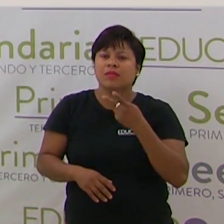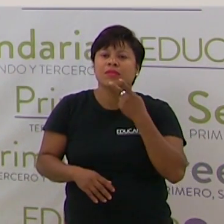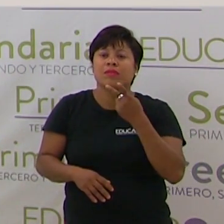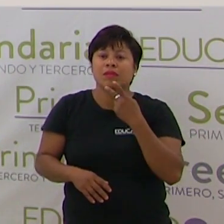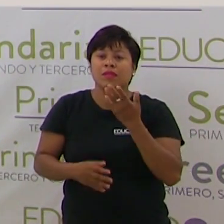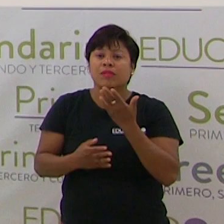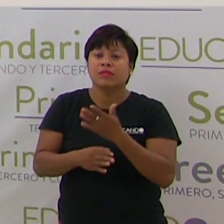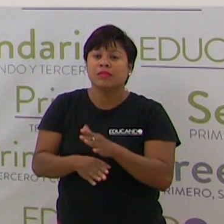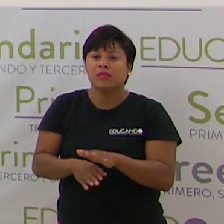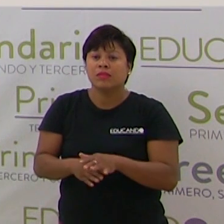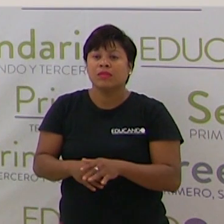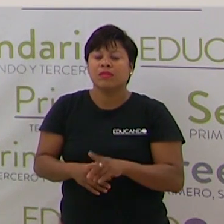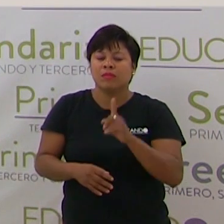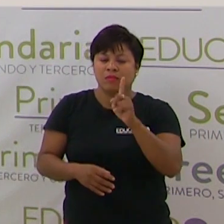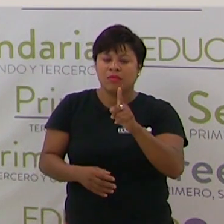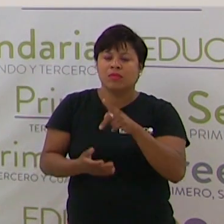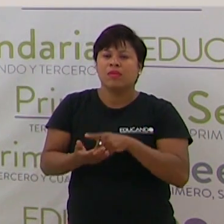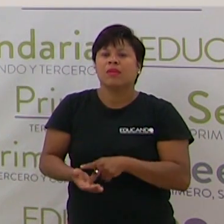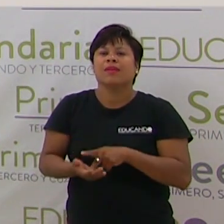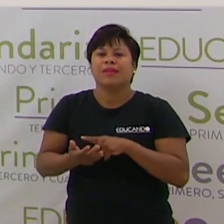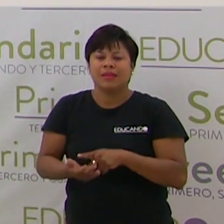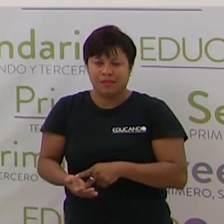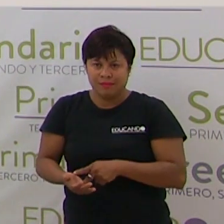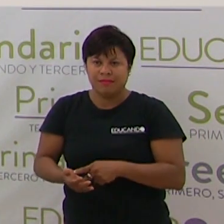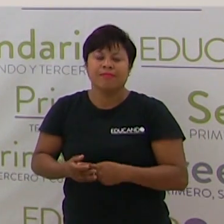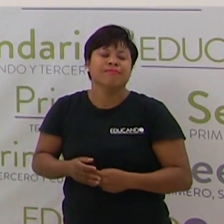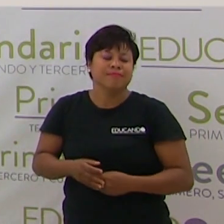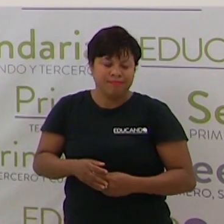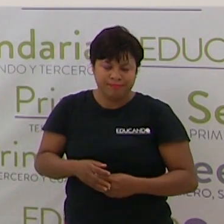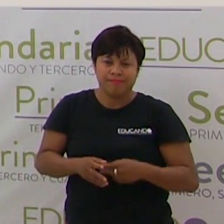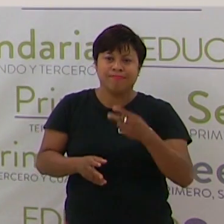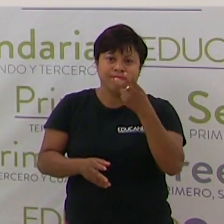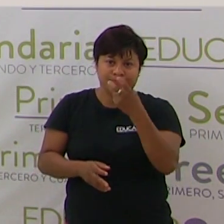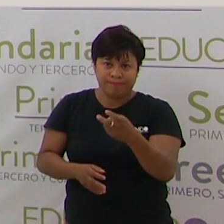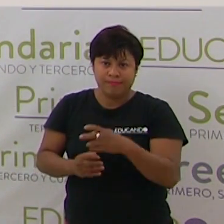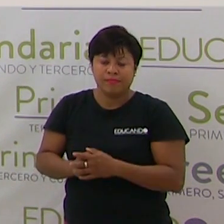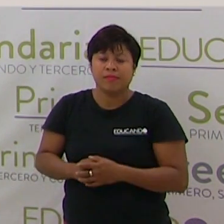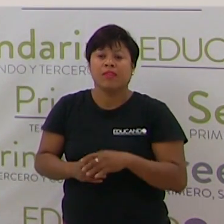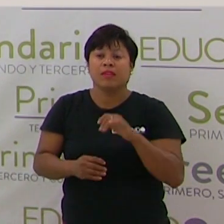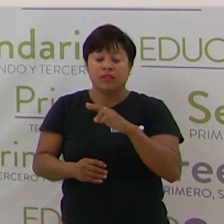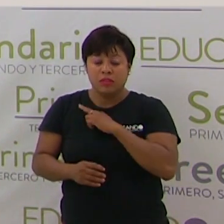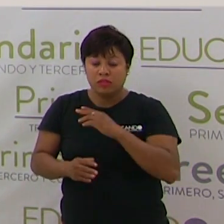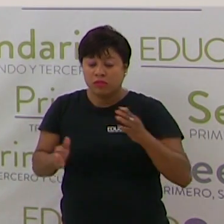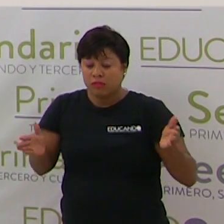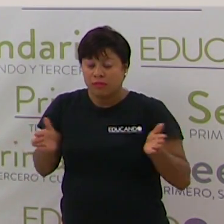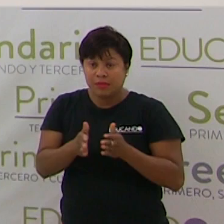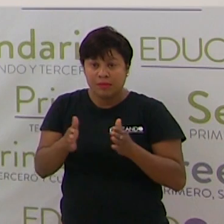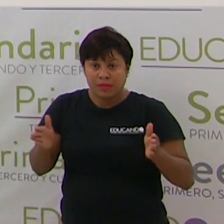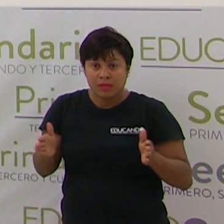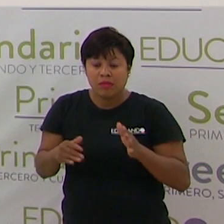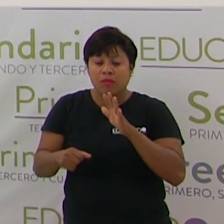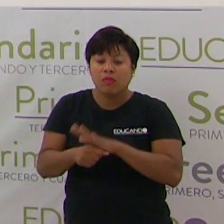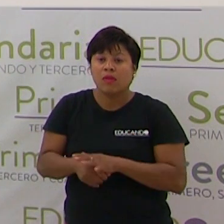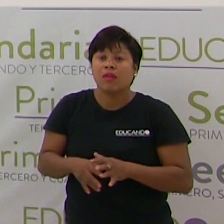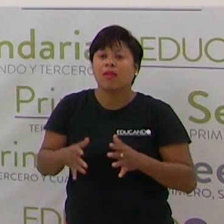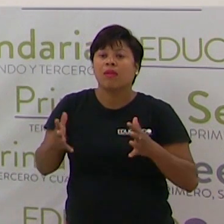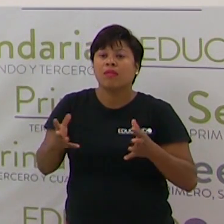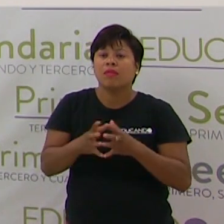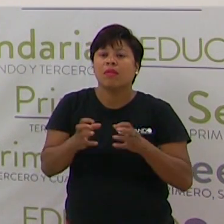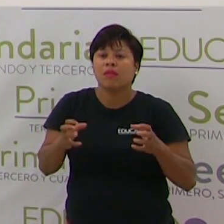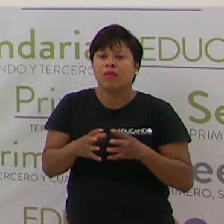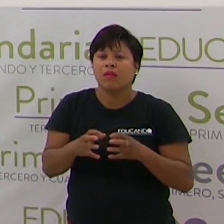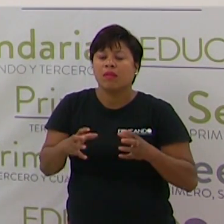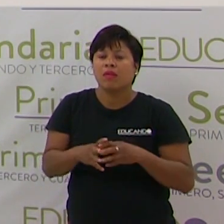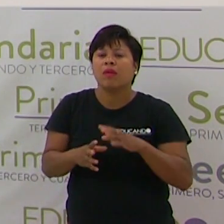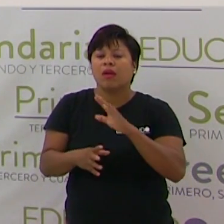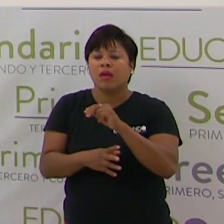1 kilo, ¿verdad? Aunque si nos vamos al tamaño, ¿de cuál voy a tener más? ¿De algodón o de